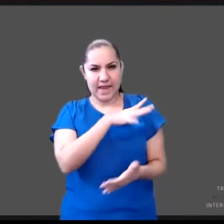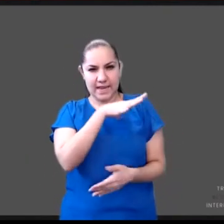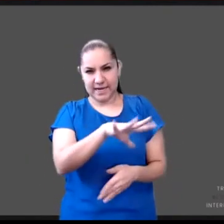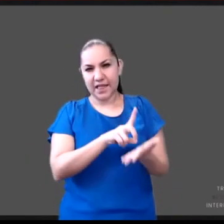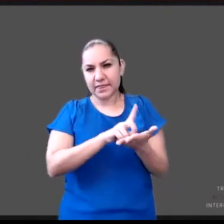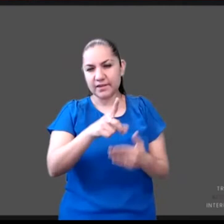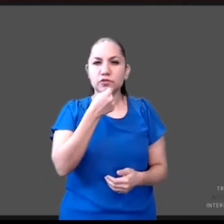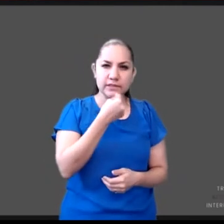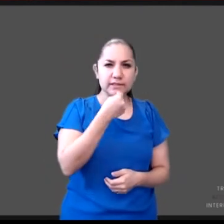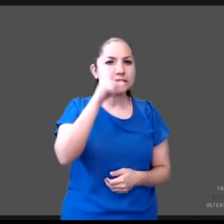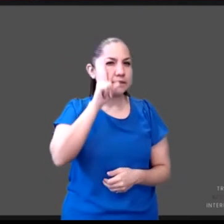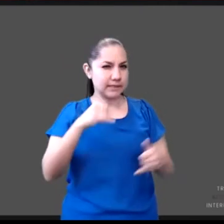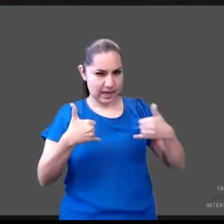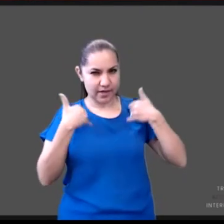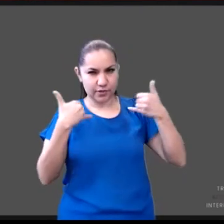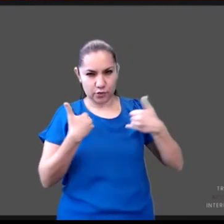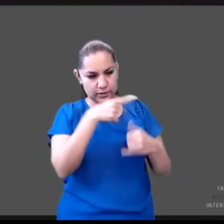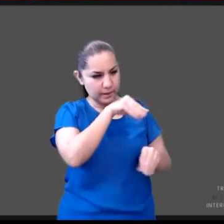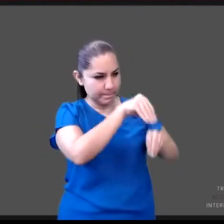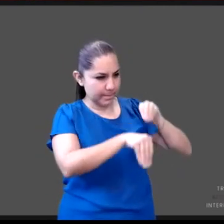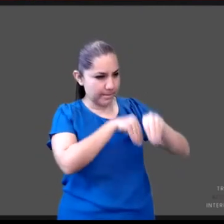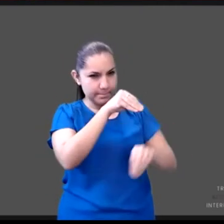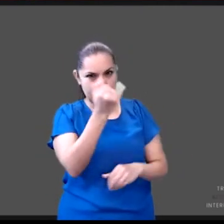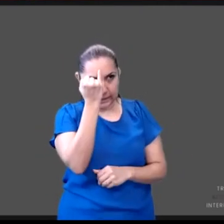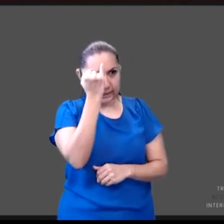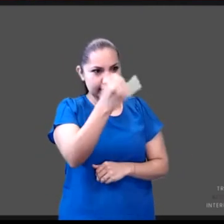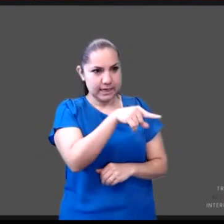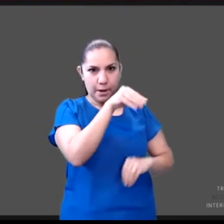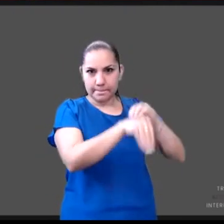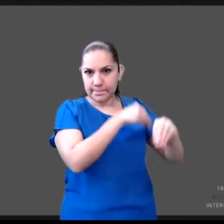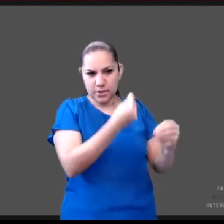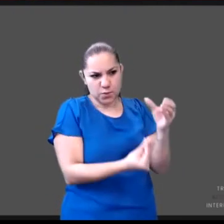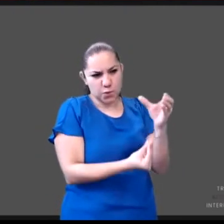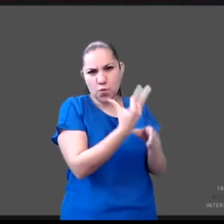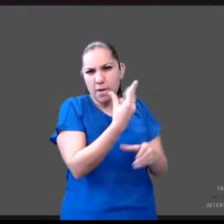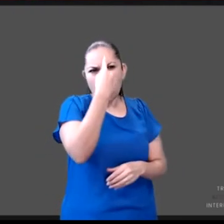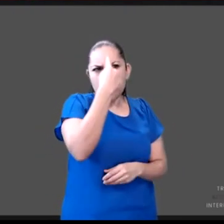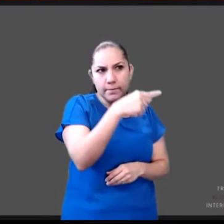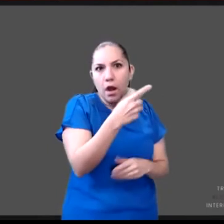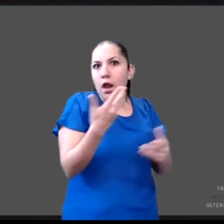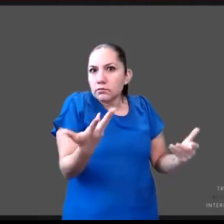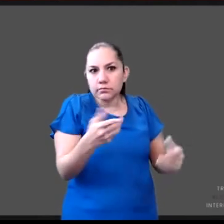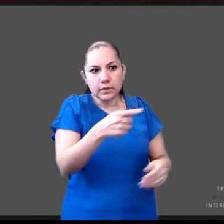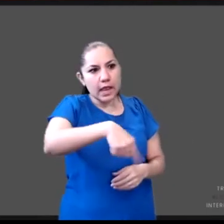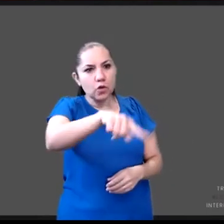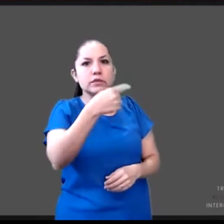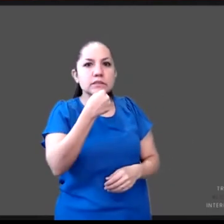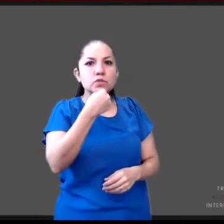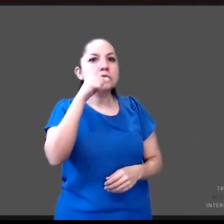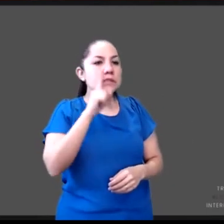se crea es para poder ver a los niños y a las niñas integralmente y no desde las